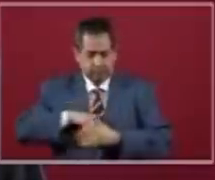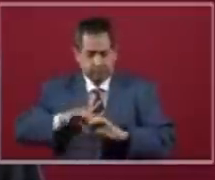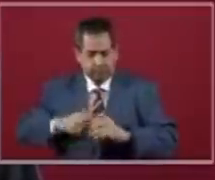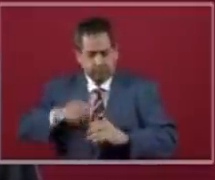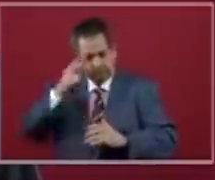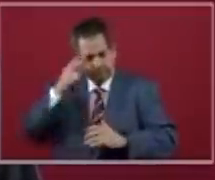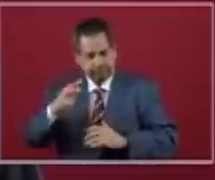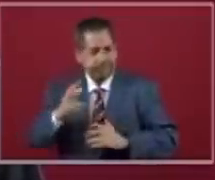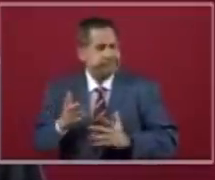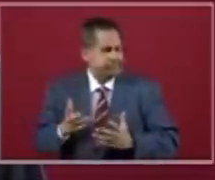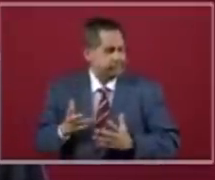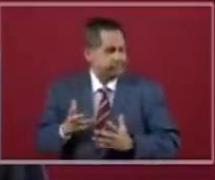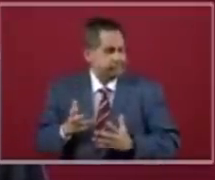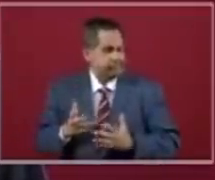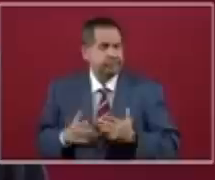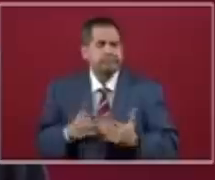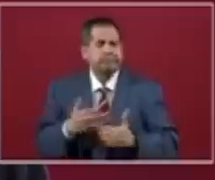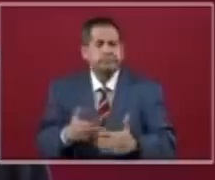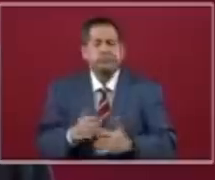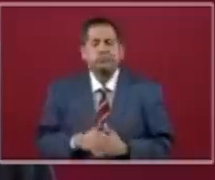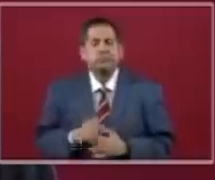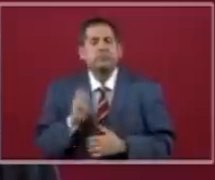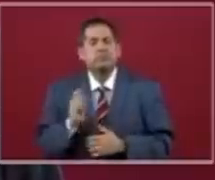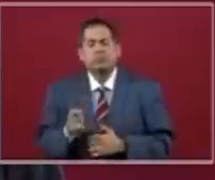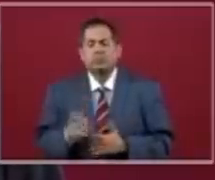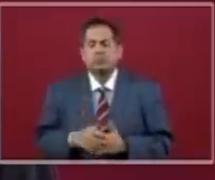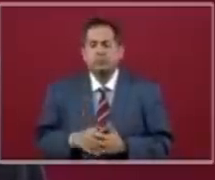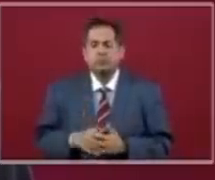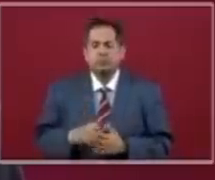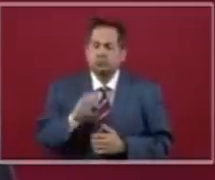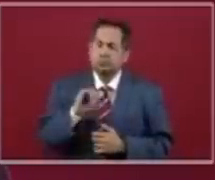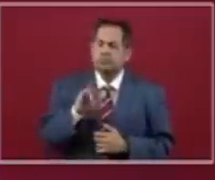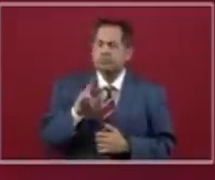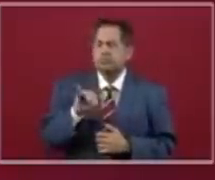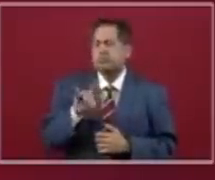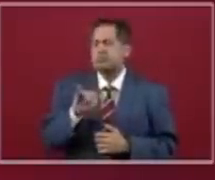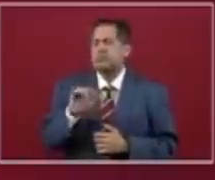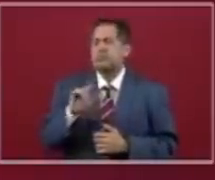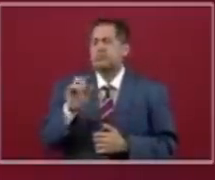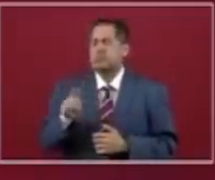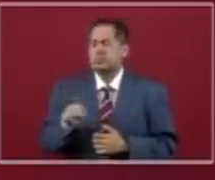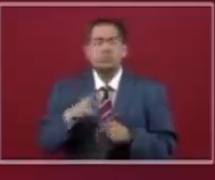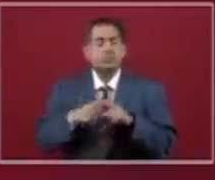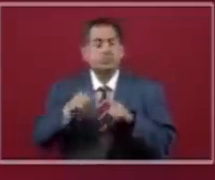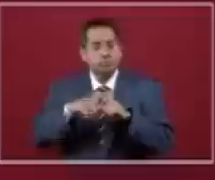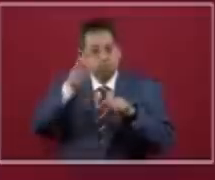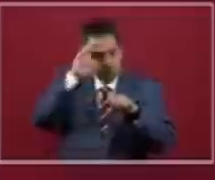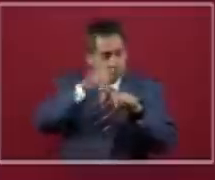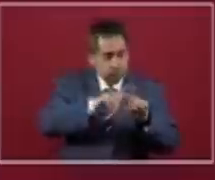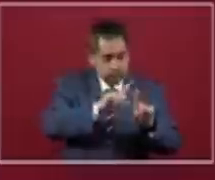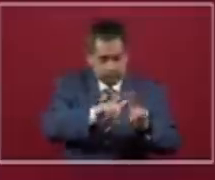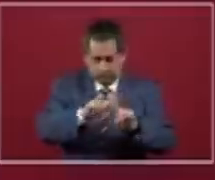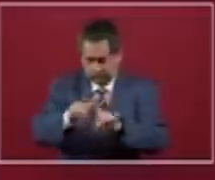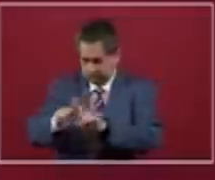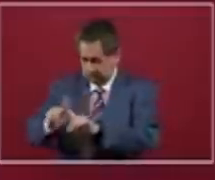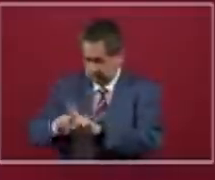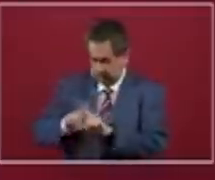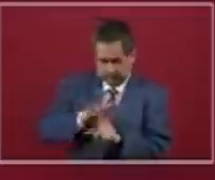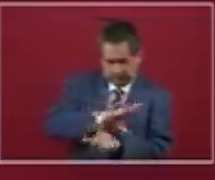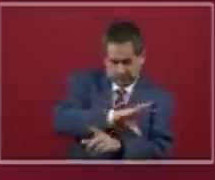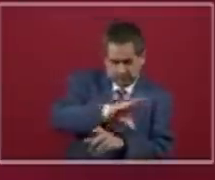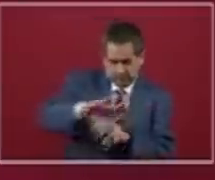mexicana, que está conformada por varias culturas.